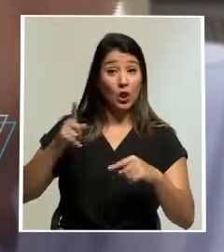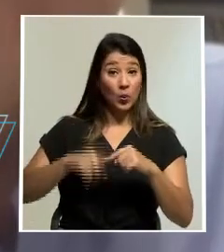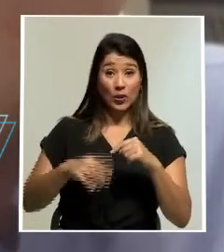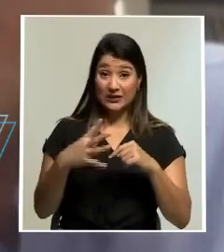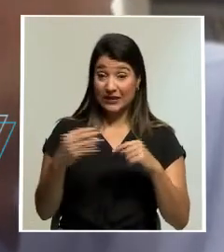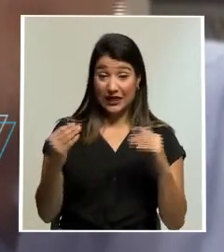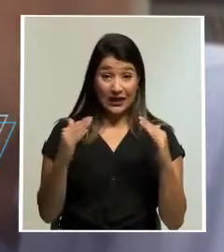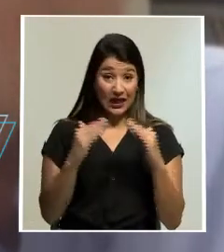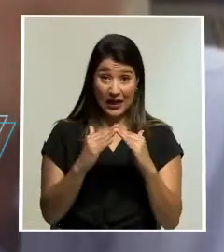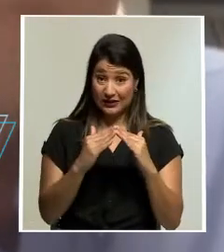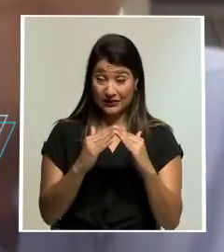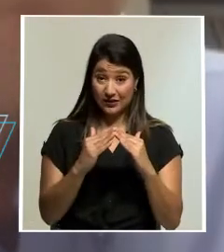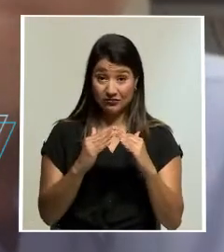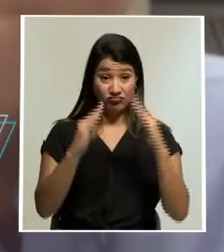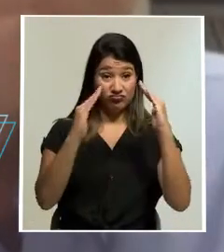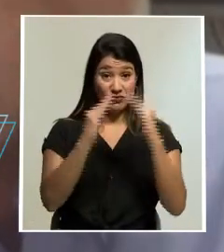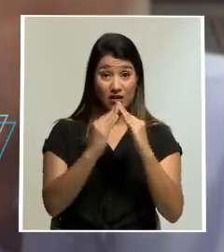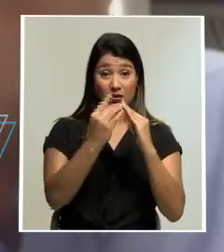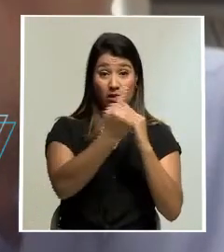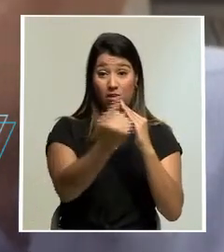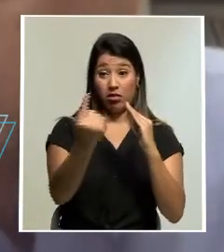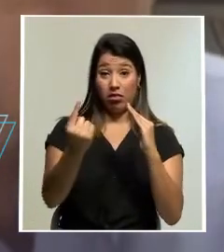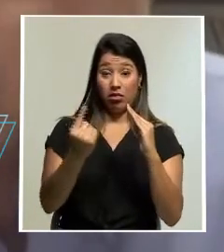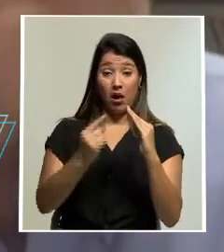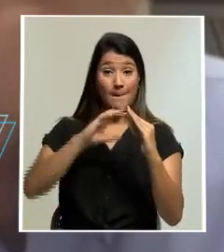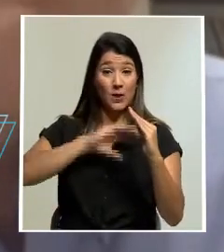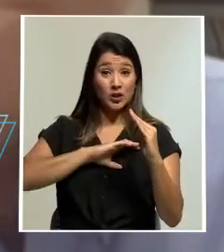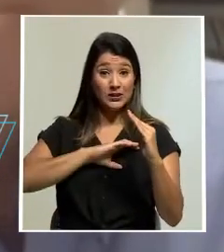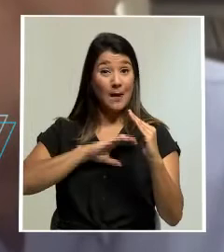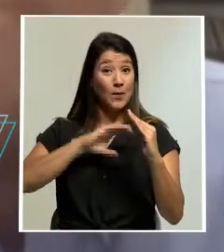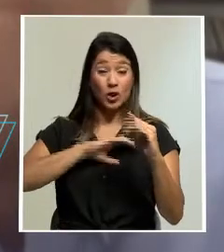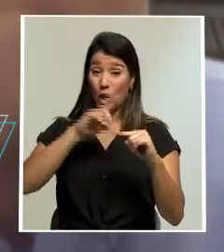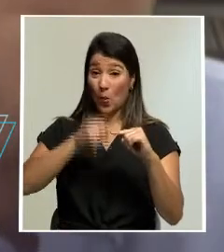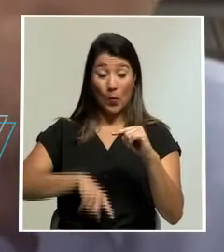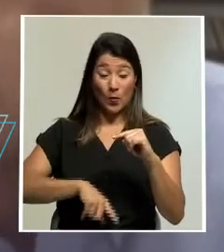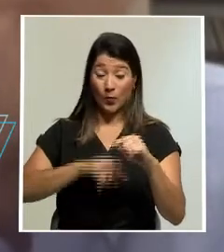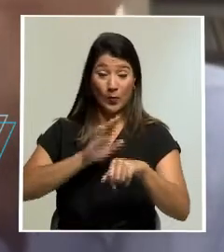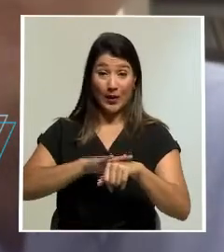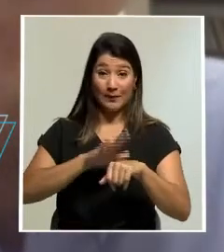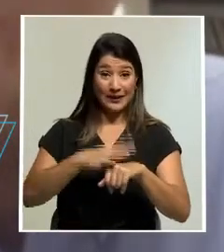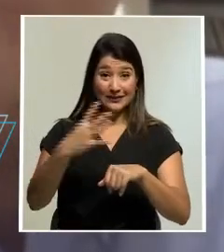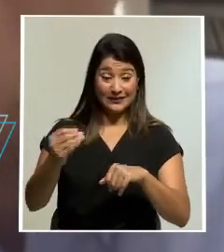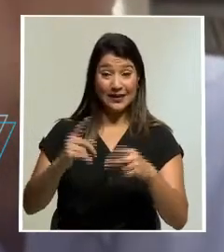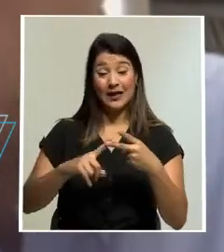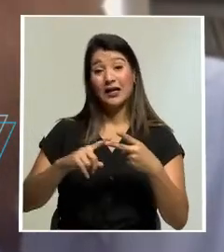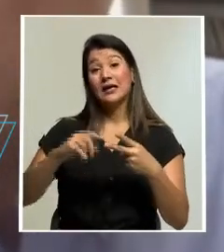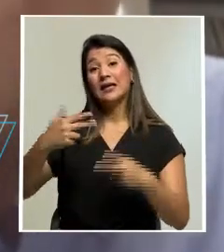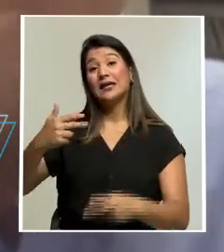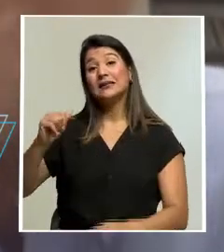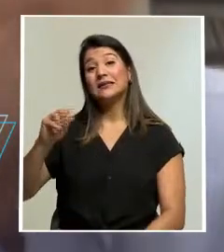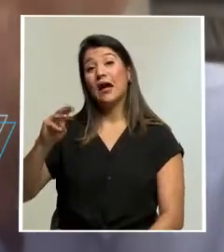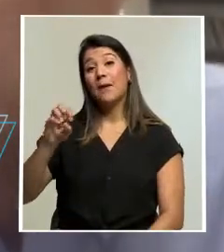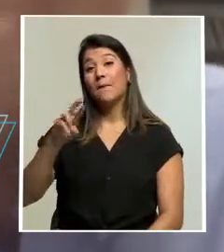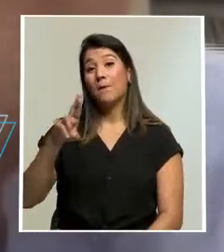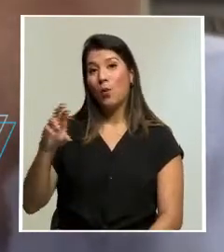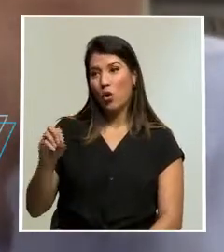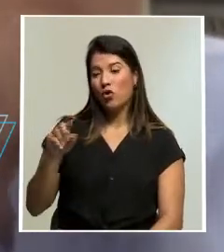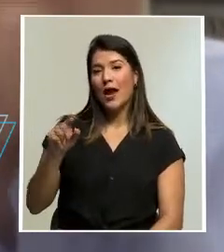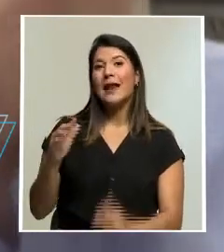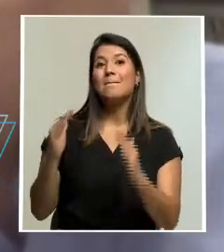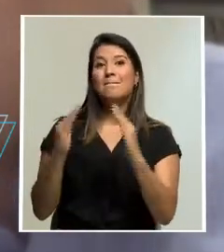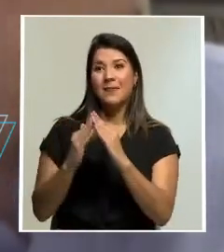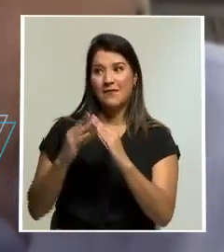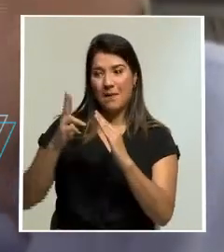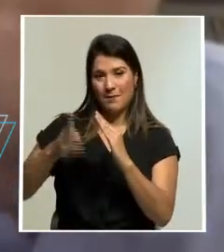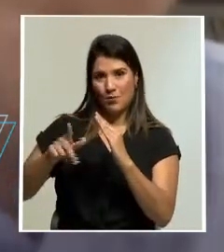casa. Está rodeado por la policía y la policía no le permite salir. Juan Sebastián Chamorro, por cierto, mi primo, que vive en el mismo reparto donde yo